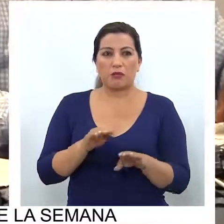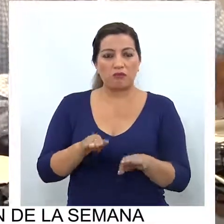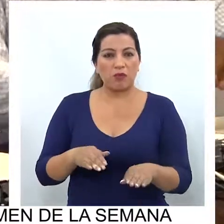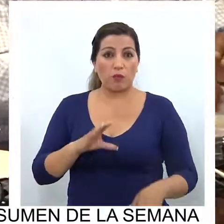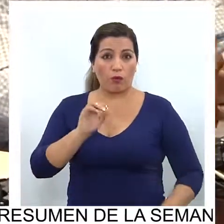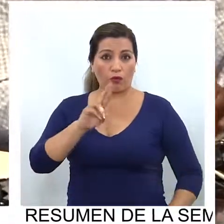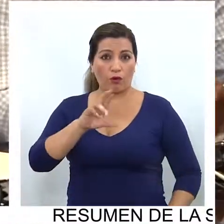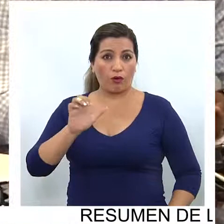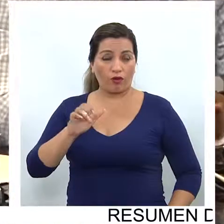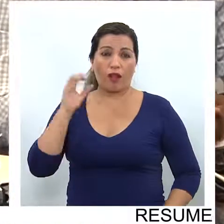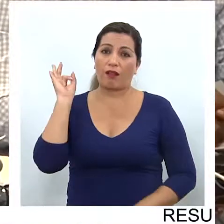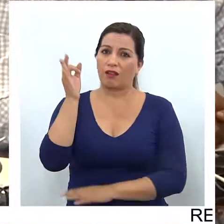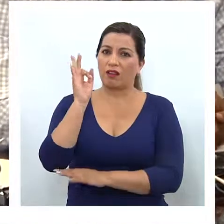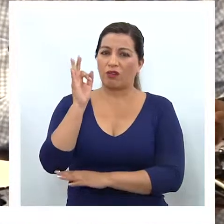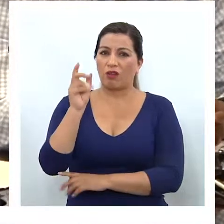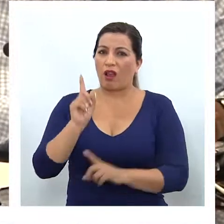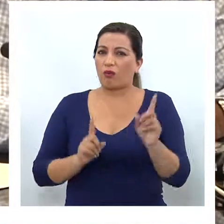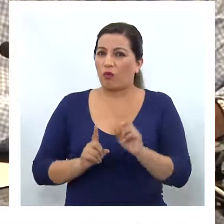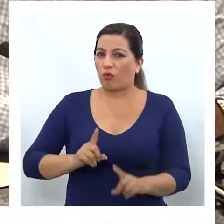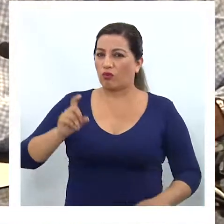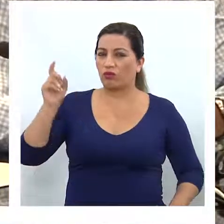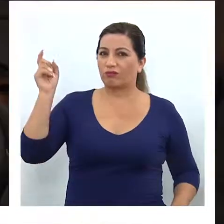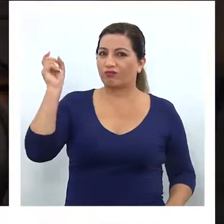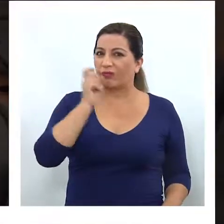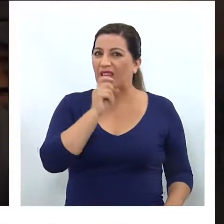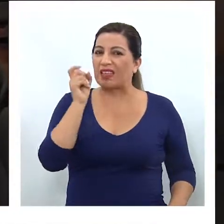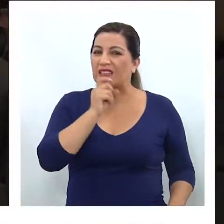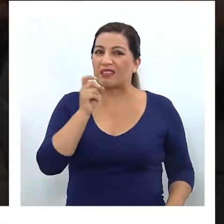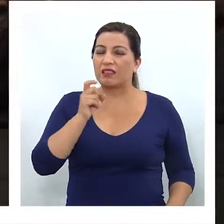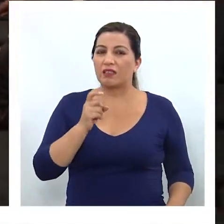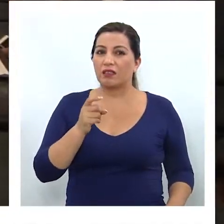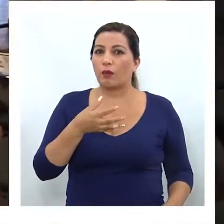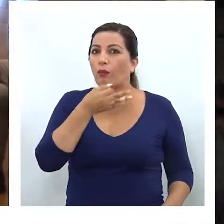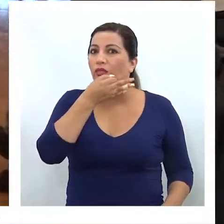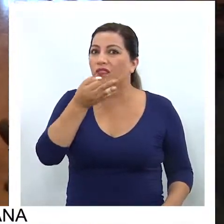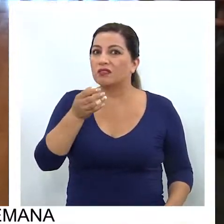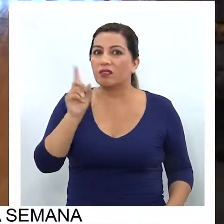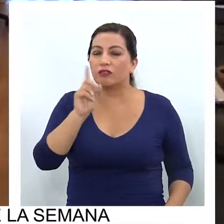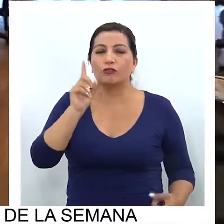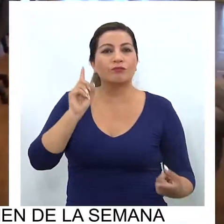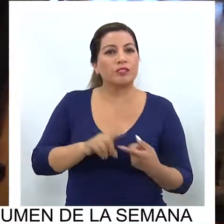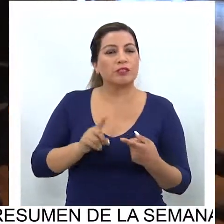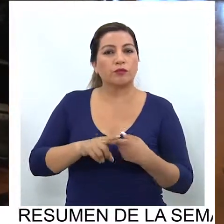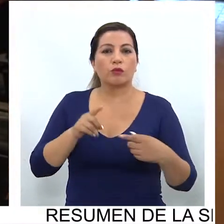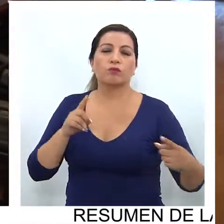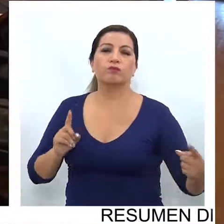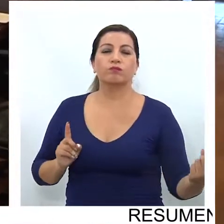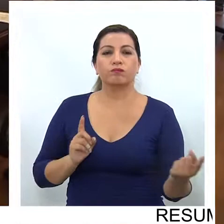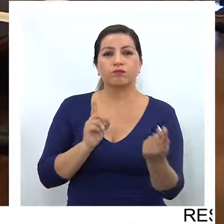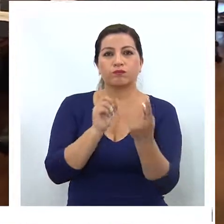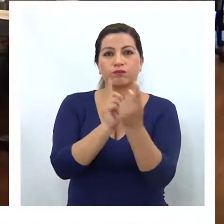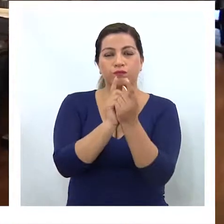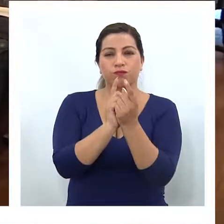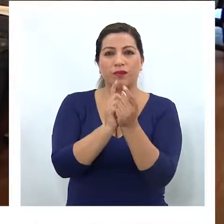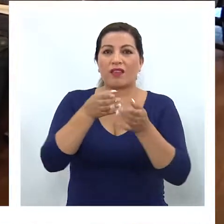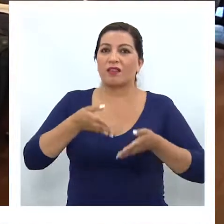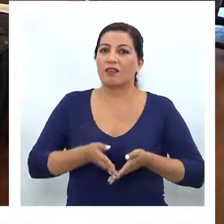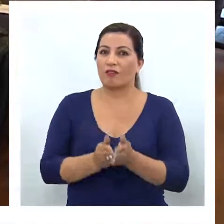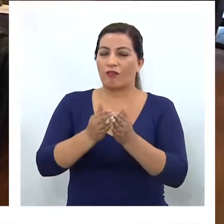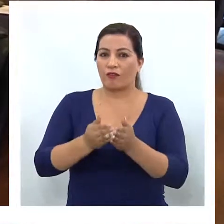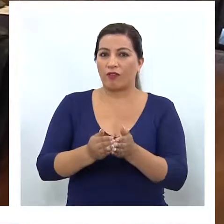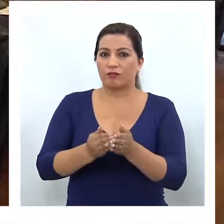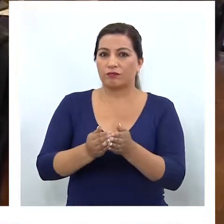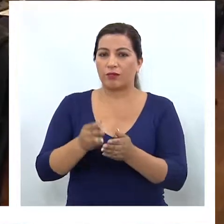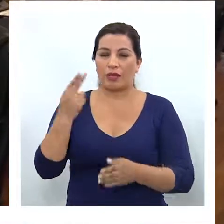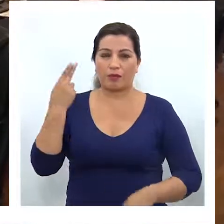el mismo Consejo Regional surgen críticas por haber omitido la participación en un encuentro por corredores bioceánicos